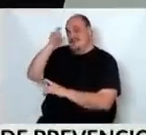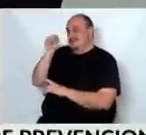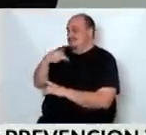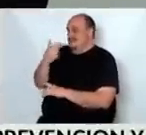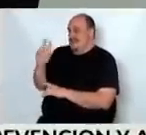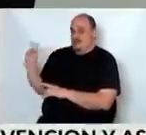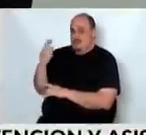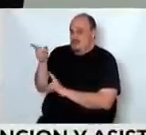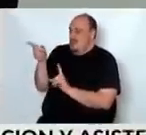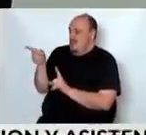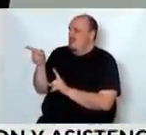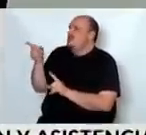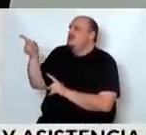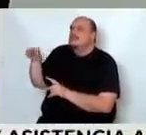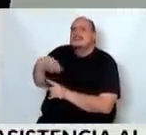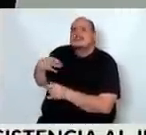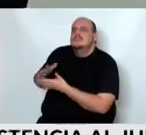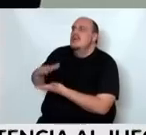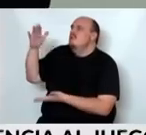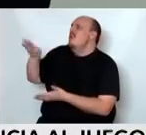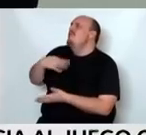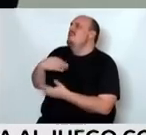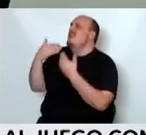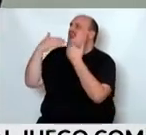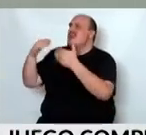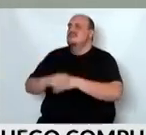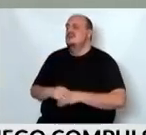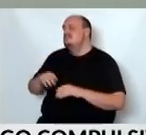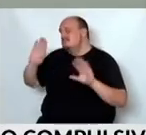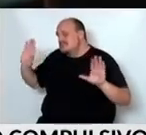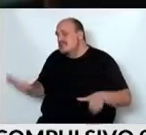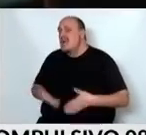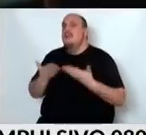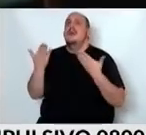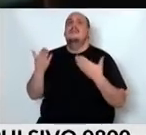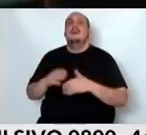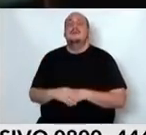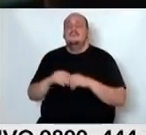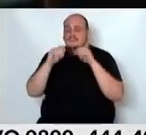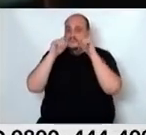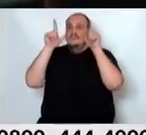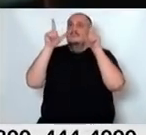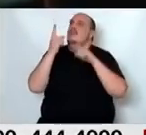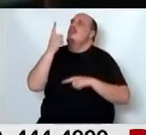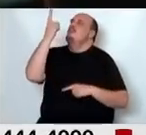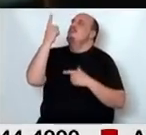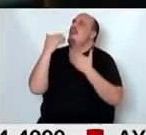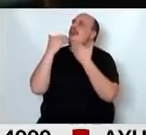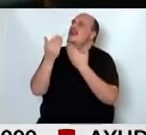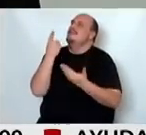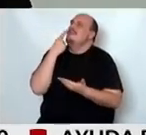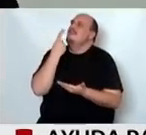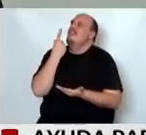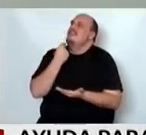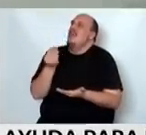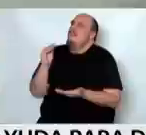bueno, el de siempre es un agradecido a la vida. Se levanta y se abre los ojos, gracias Dios por un día más de vida, y a